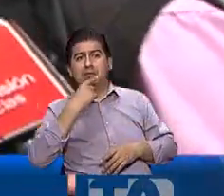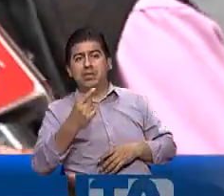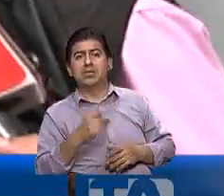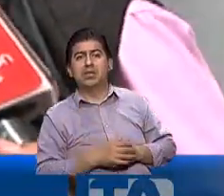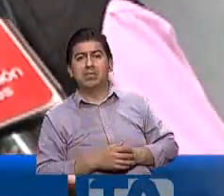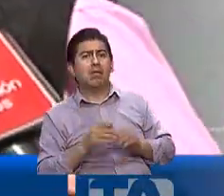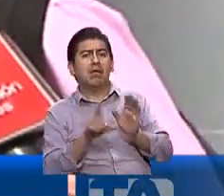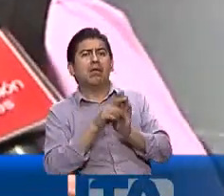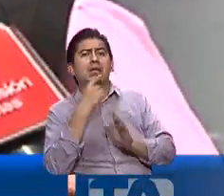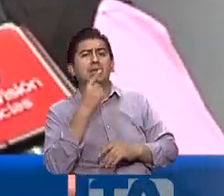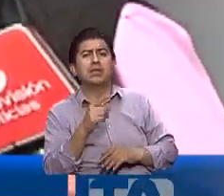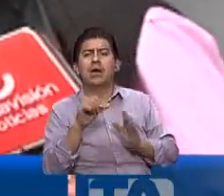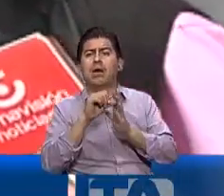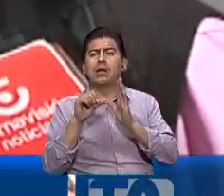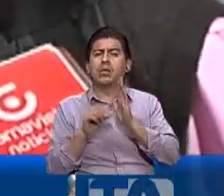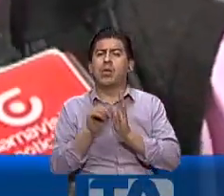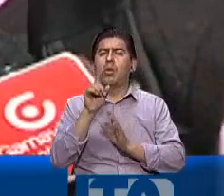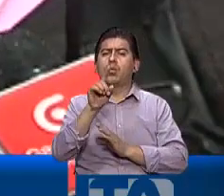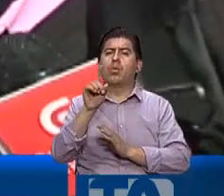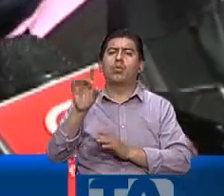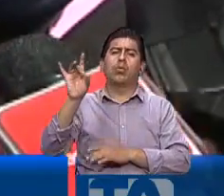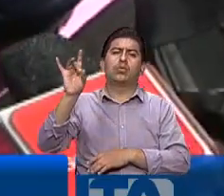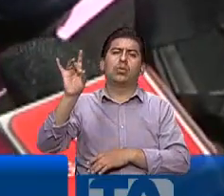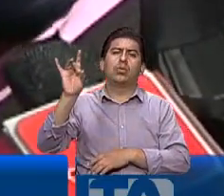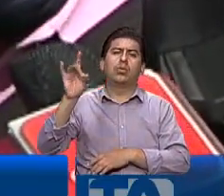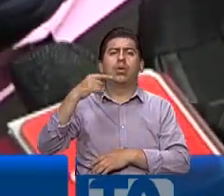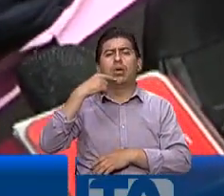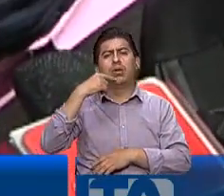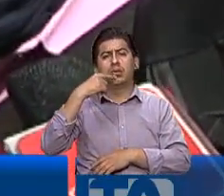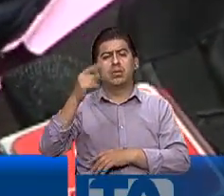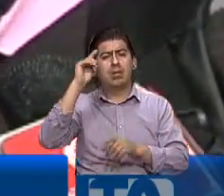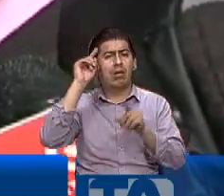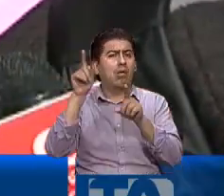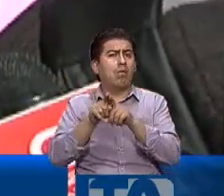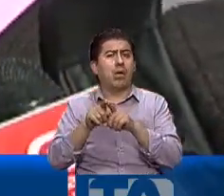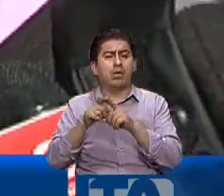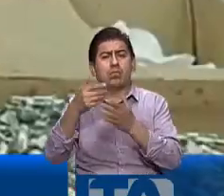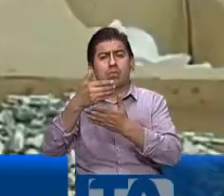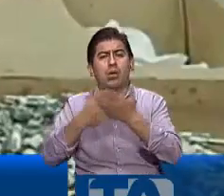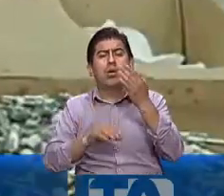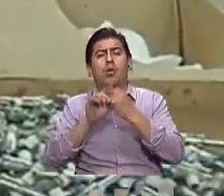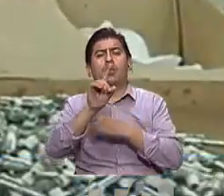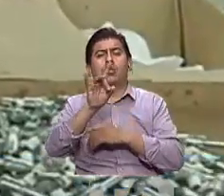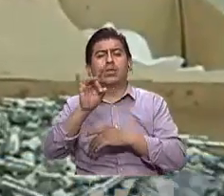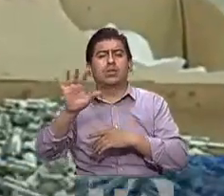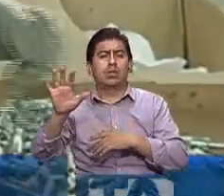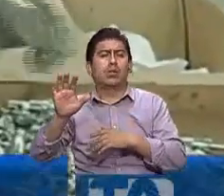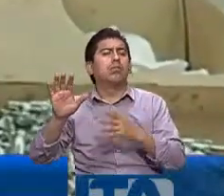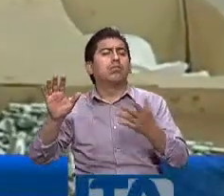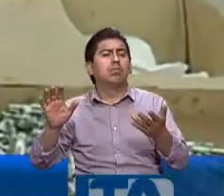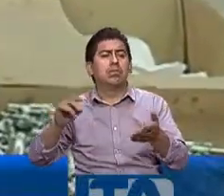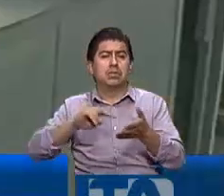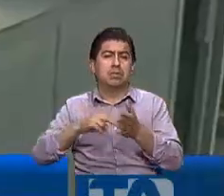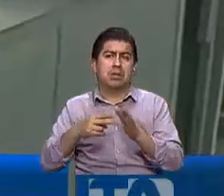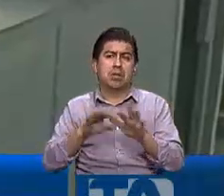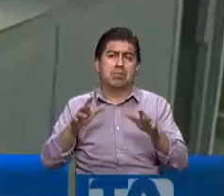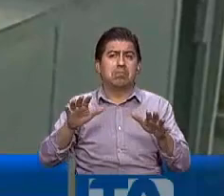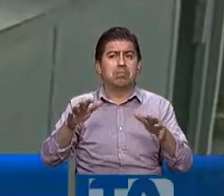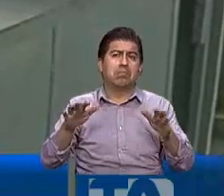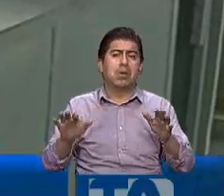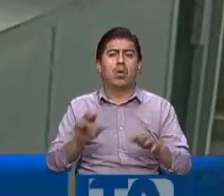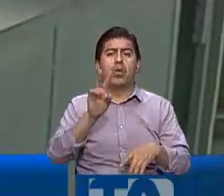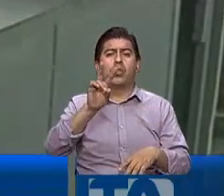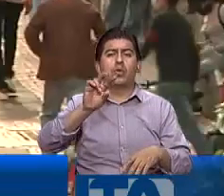¿Cuál es la ley? La ley, el artículo 118 y la fórmula del acuerdo ministerial 185. Y en monto eso significa alrededor